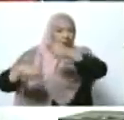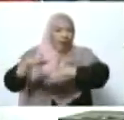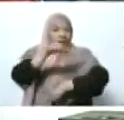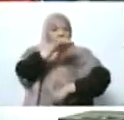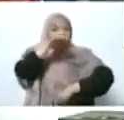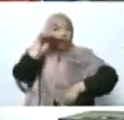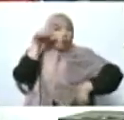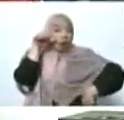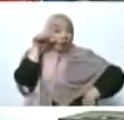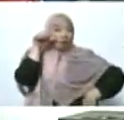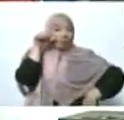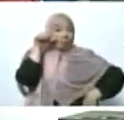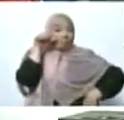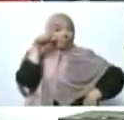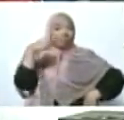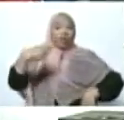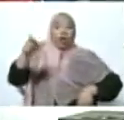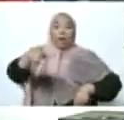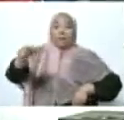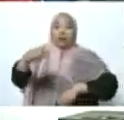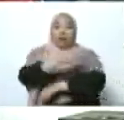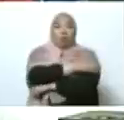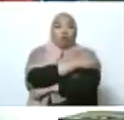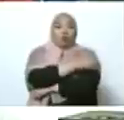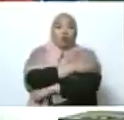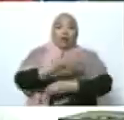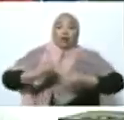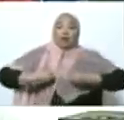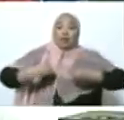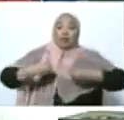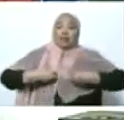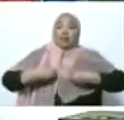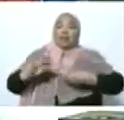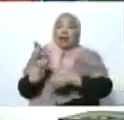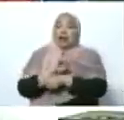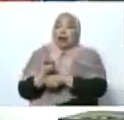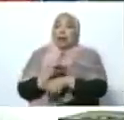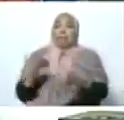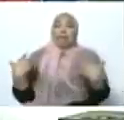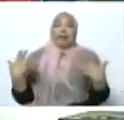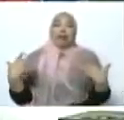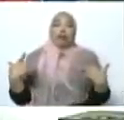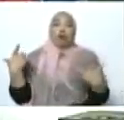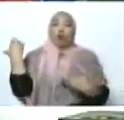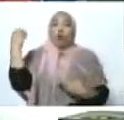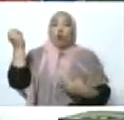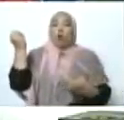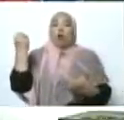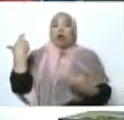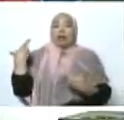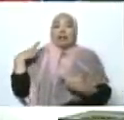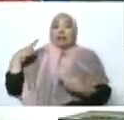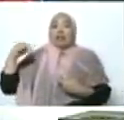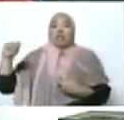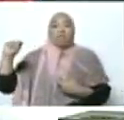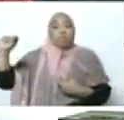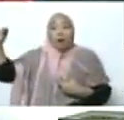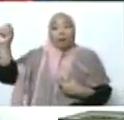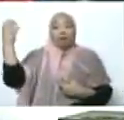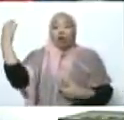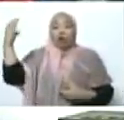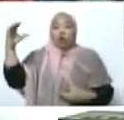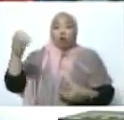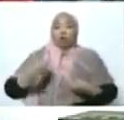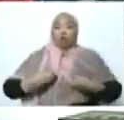Toda la gente de la oposición que está en Colombia tendría que salir corriendo. No podrían quedarse en Colombia si hay